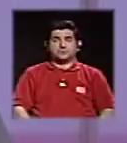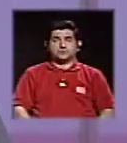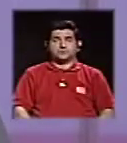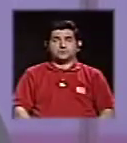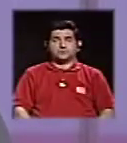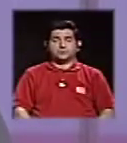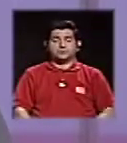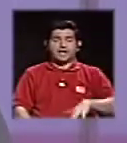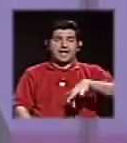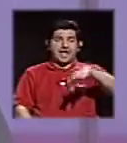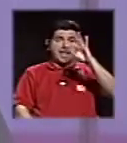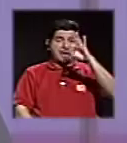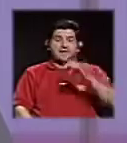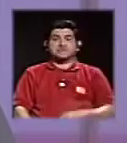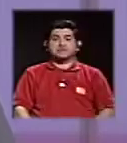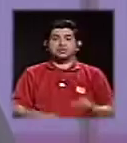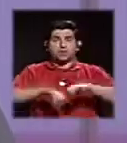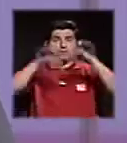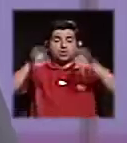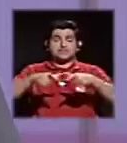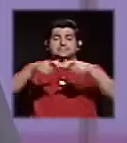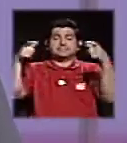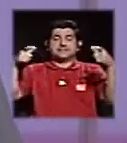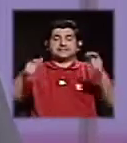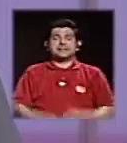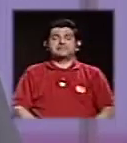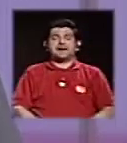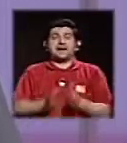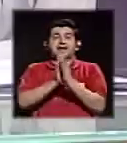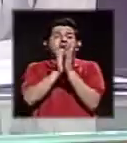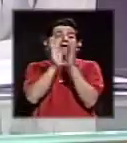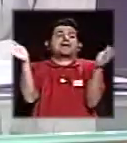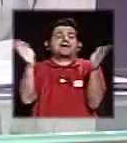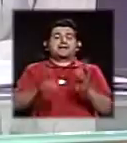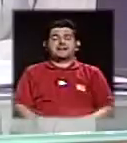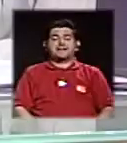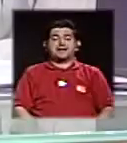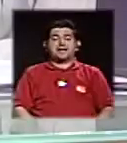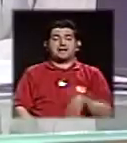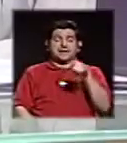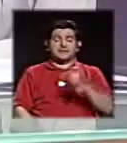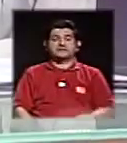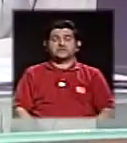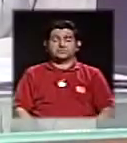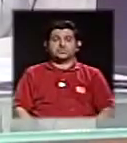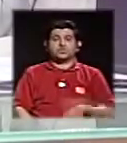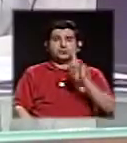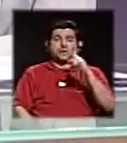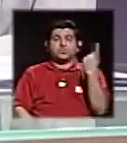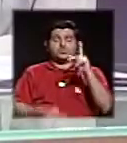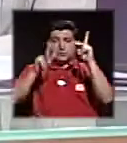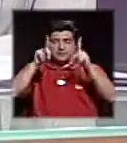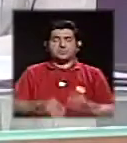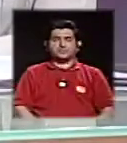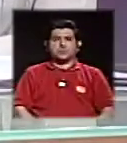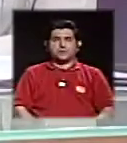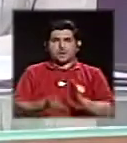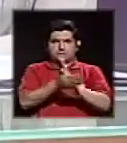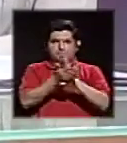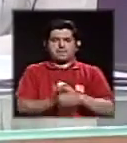elección por el sistema mayoritario son en general cargos unipersonales verdad veamos que la papeleta para presidente